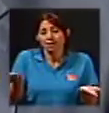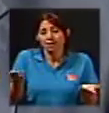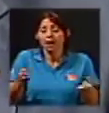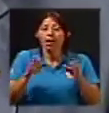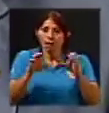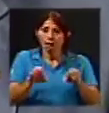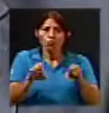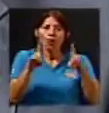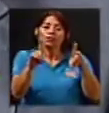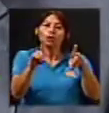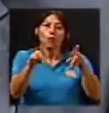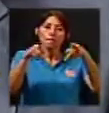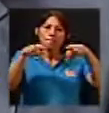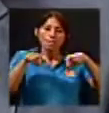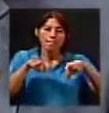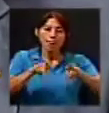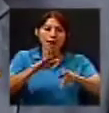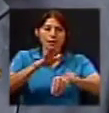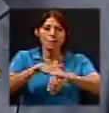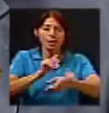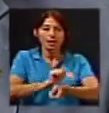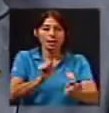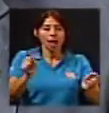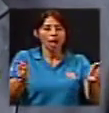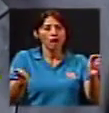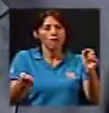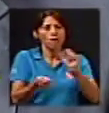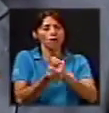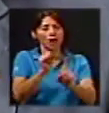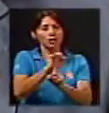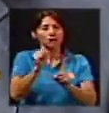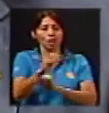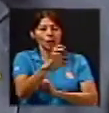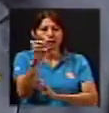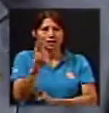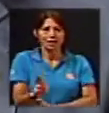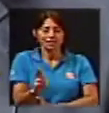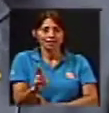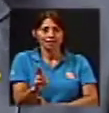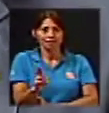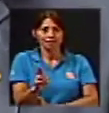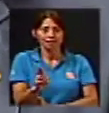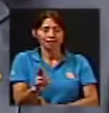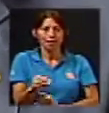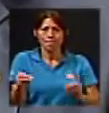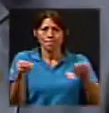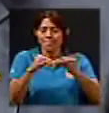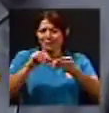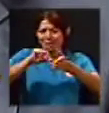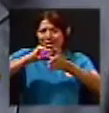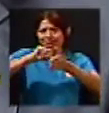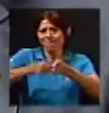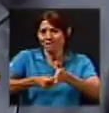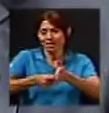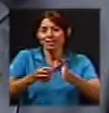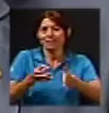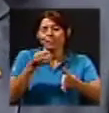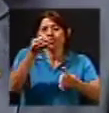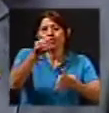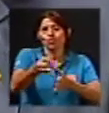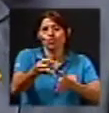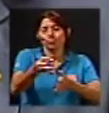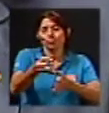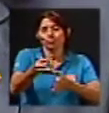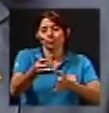transformar la sociedad costarricense en el futuro con mucho mayor énfasis que lo que ha sido en el pasado.